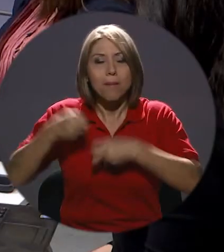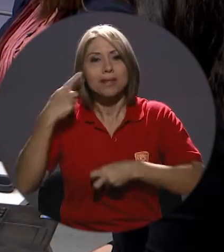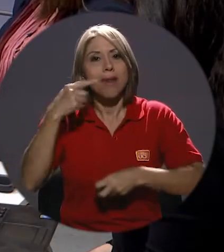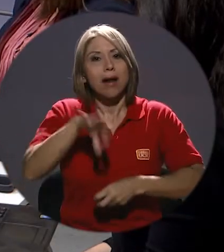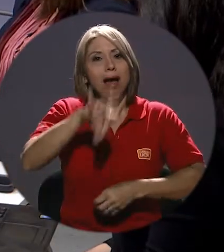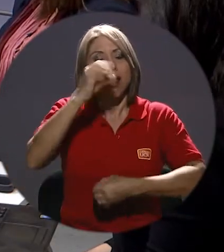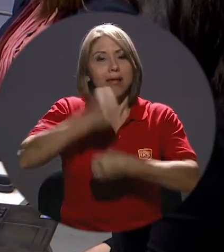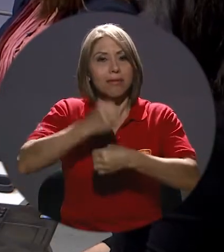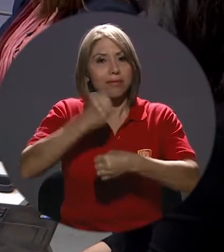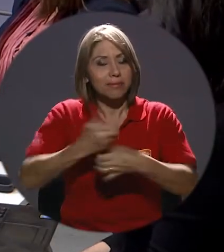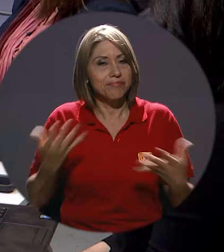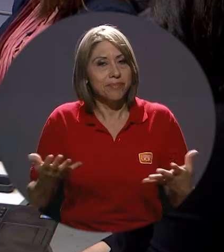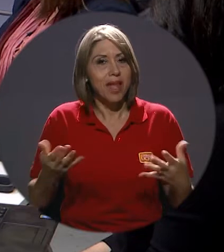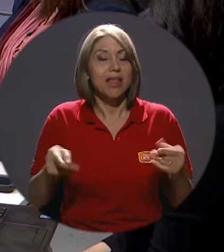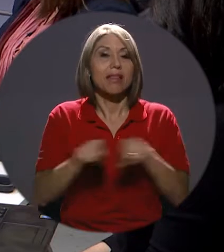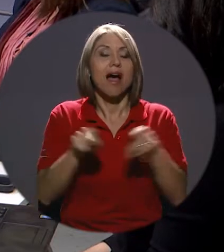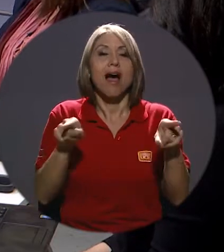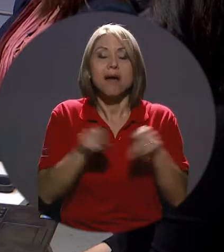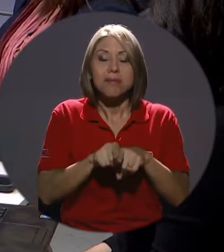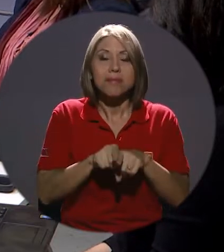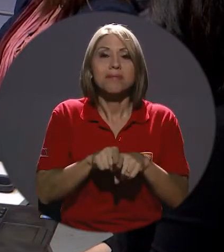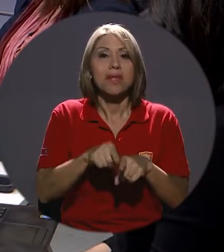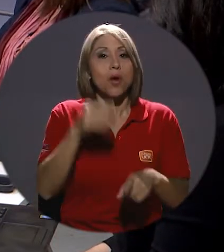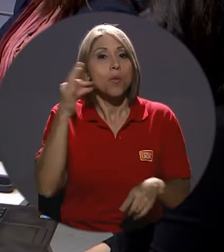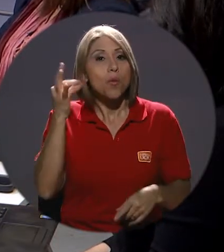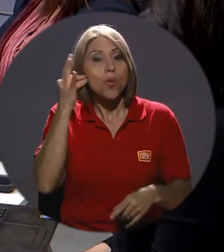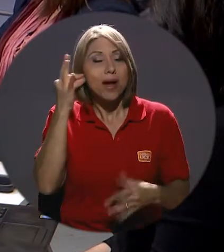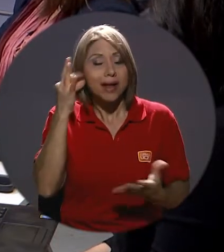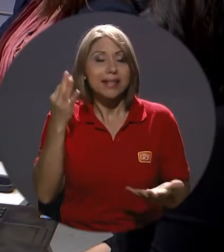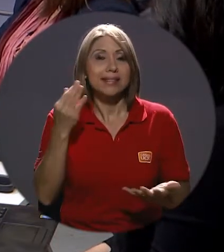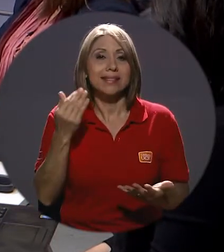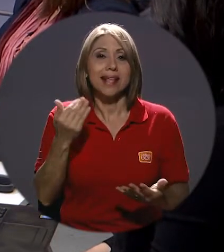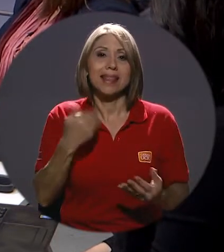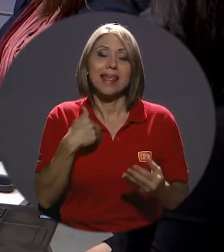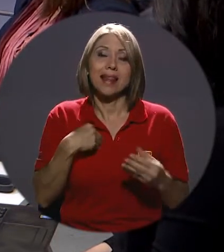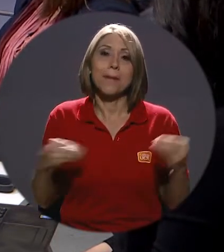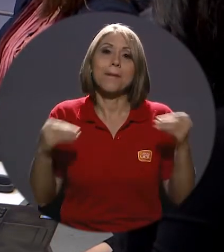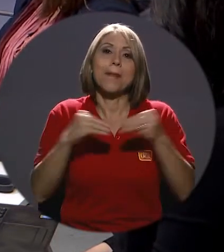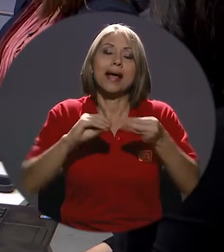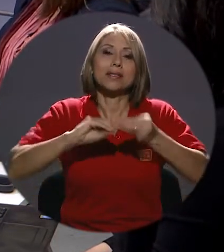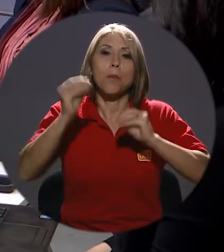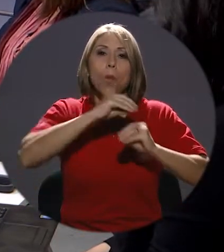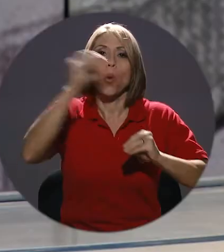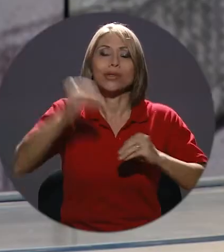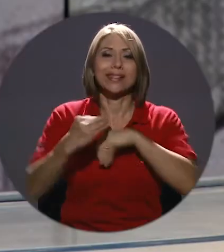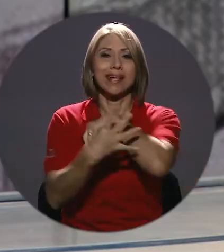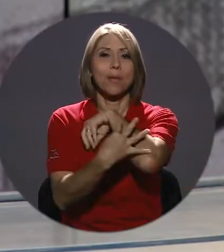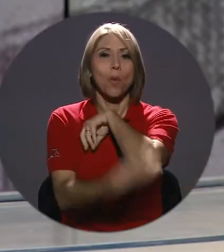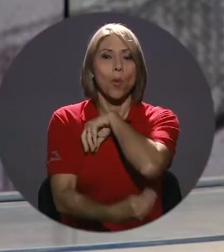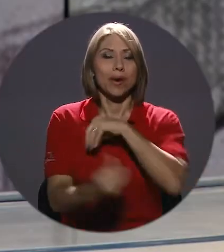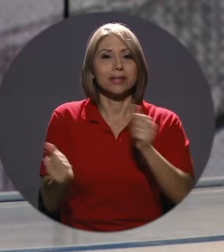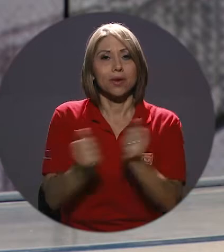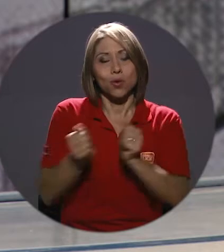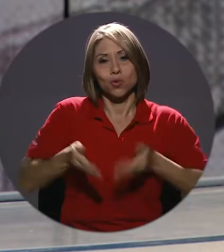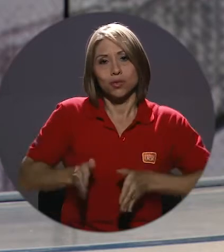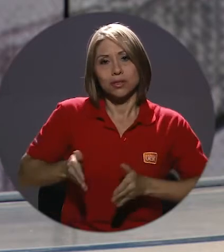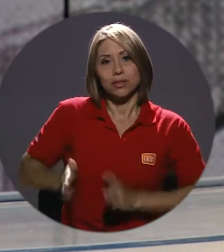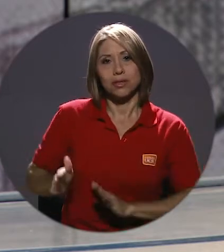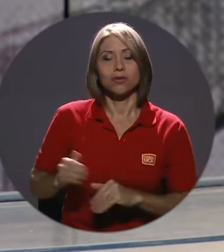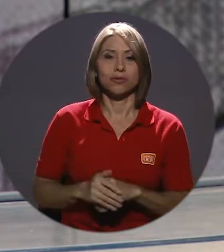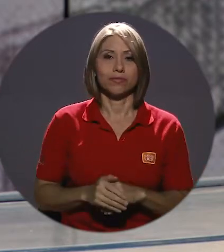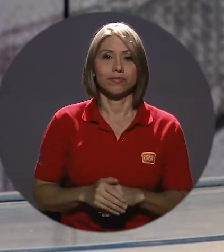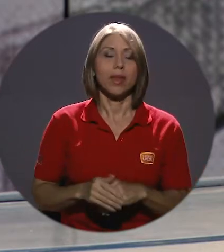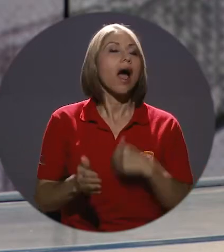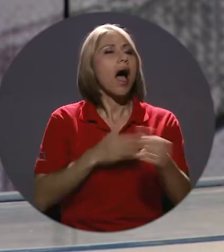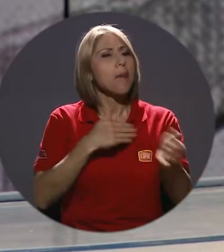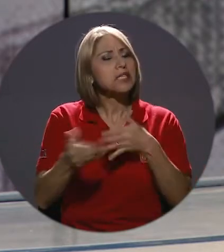el mercado laboral, donde continúan siendo las mujeres las que presentan mayores índices de pobreza juntos con sus hijos, ¿verdad? Entonces